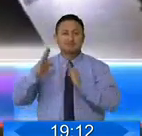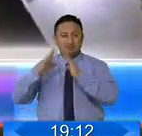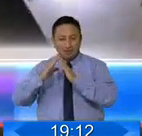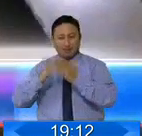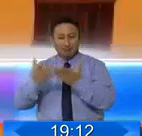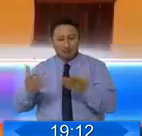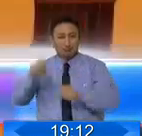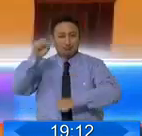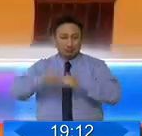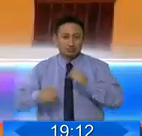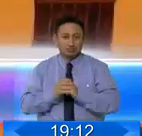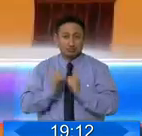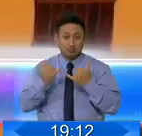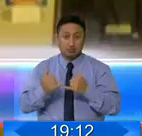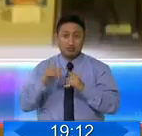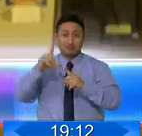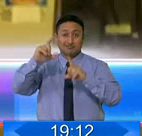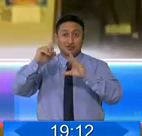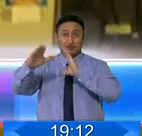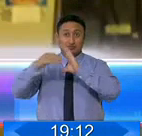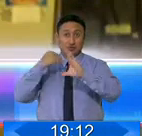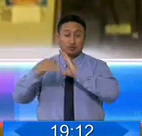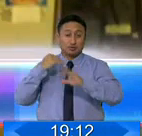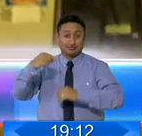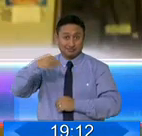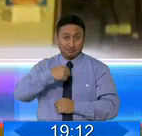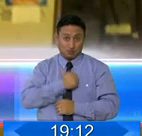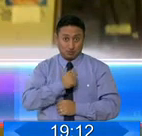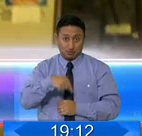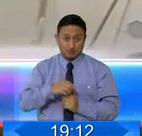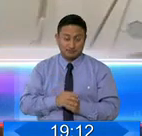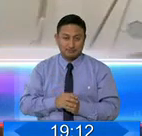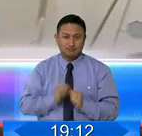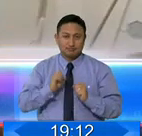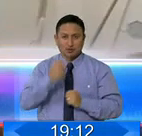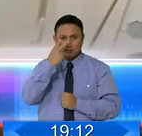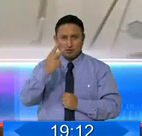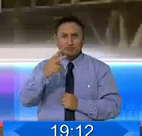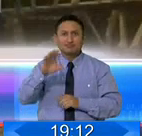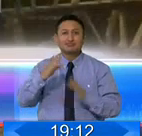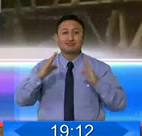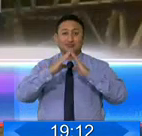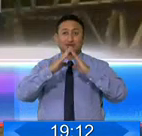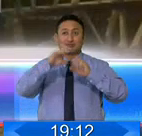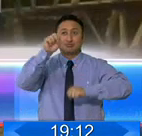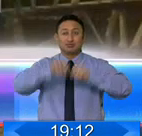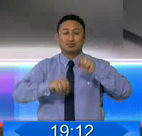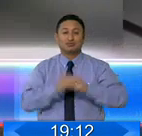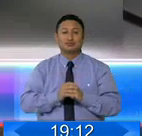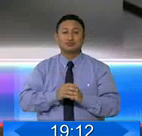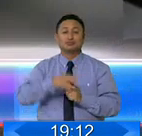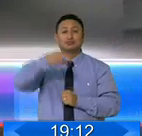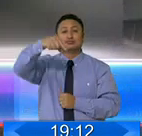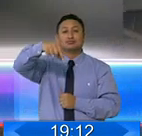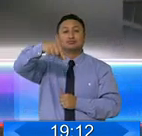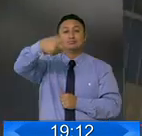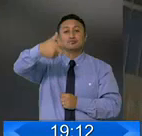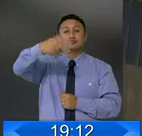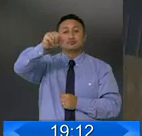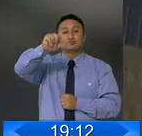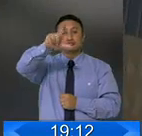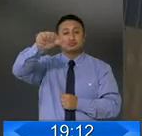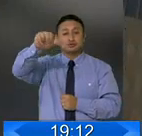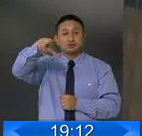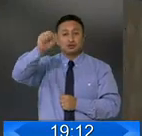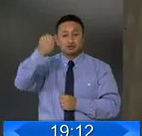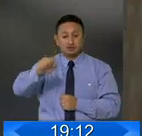infraestructuras. En estas fotos que fueron enviadas a nuestra redacción, podemos evidenciar los daños en viviendas de los cantones Chillanes y Las Naves